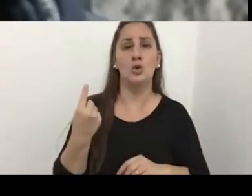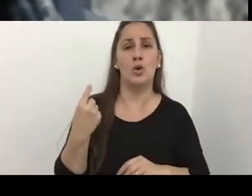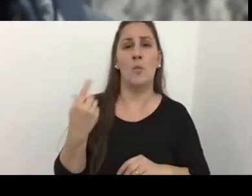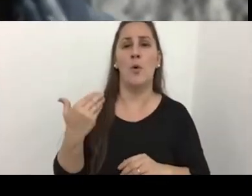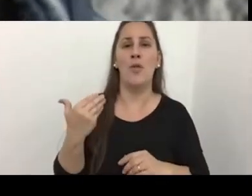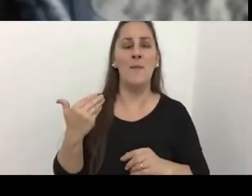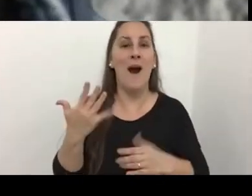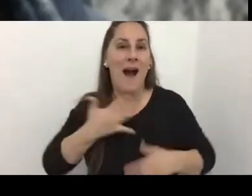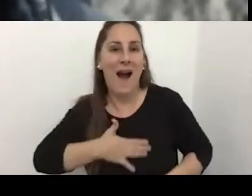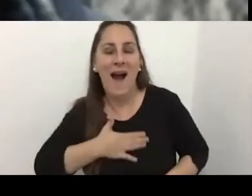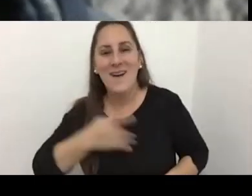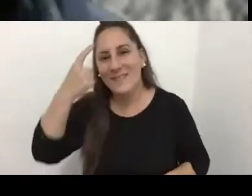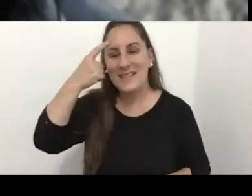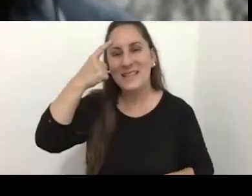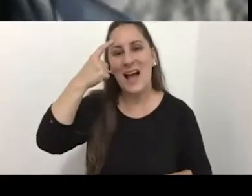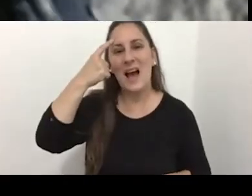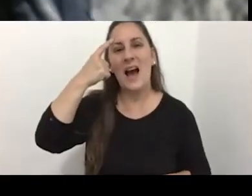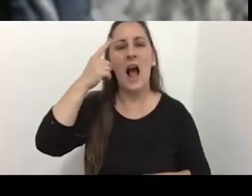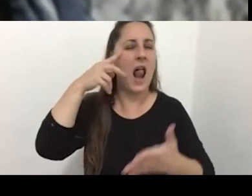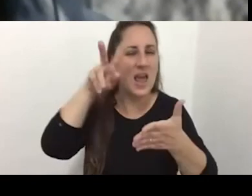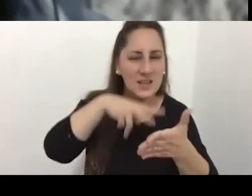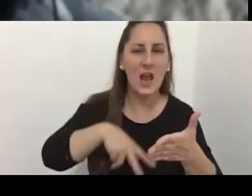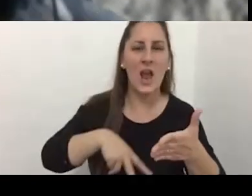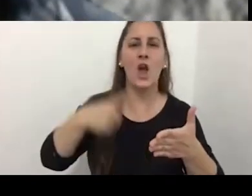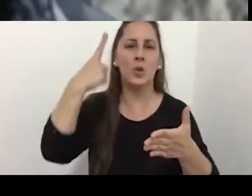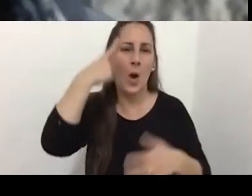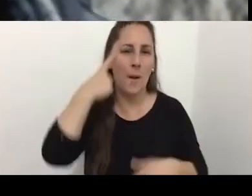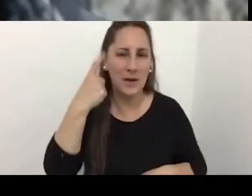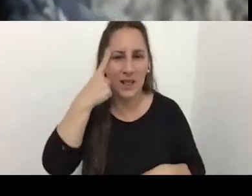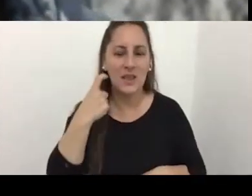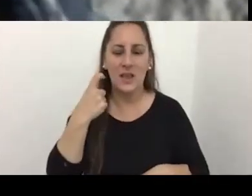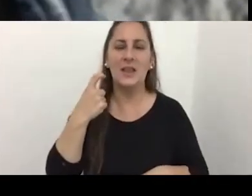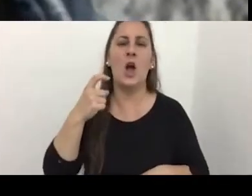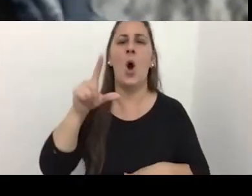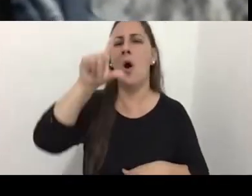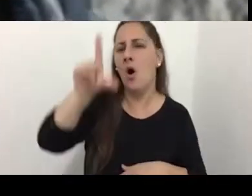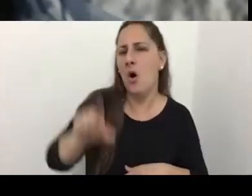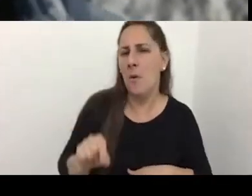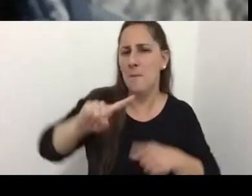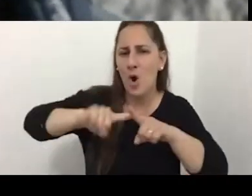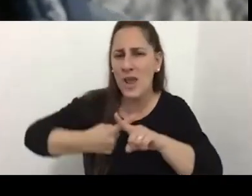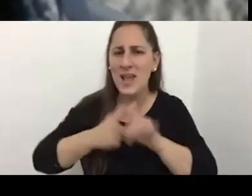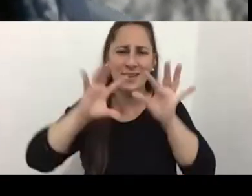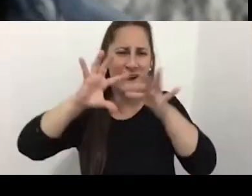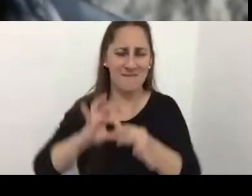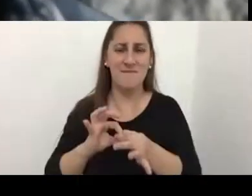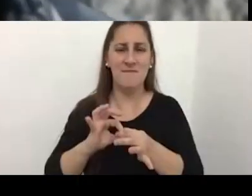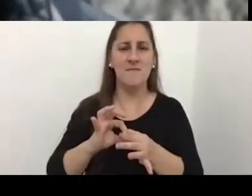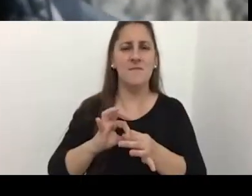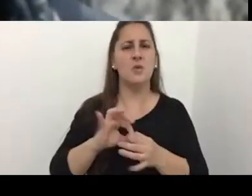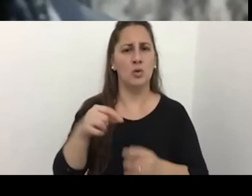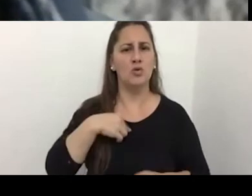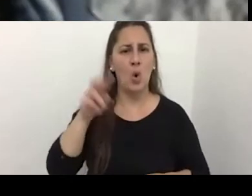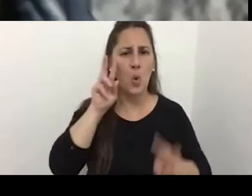entusiasmarnos leyendo y aprendiendo, y la geopolítica y todo eso. Y veo mucho en